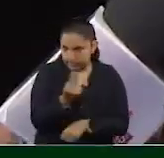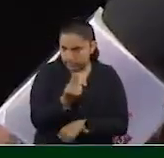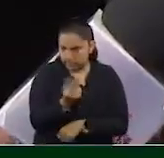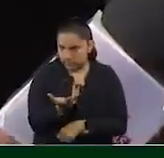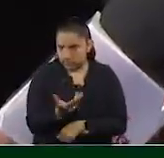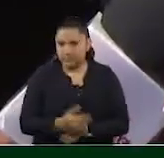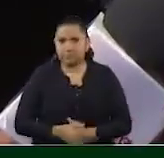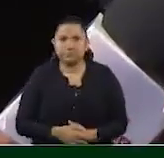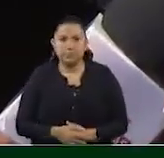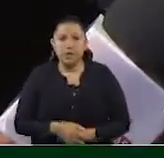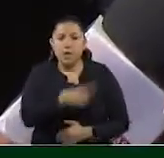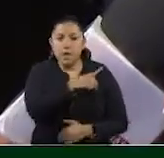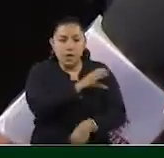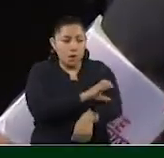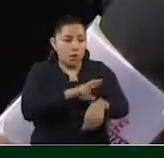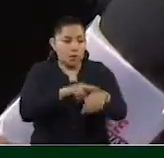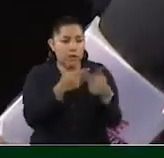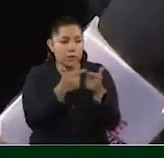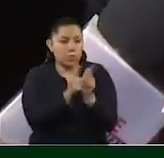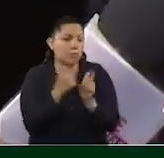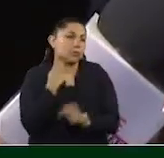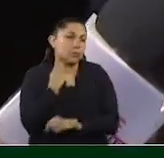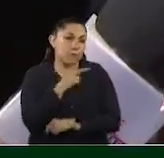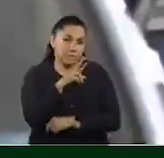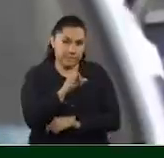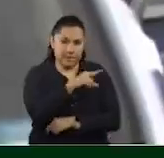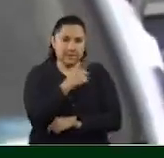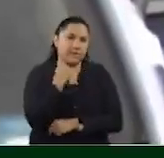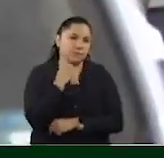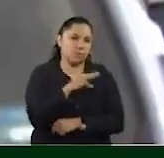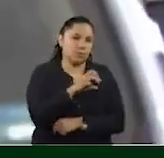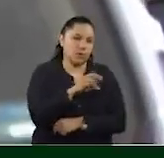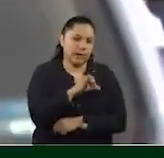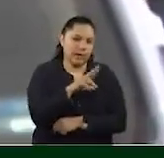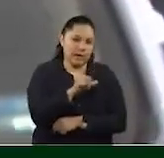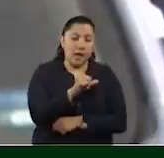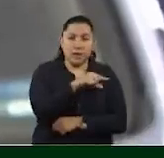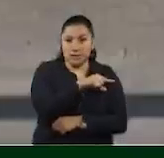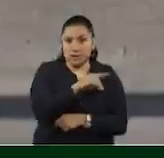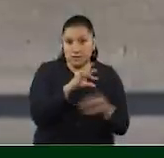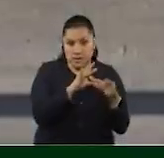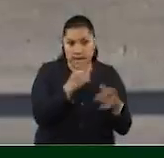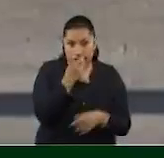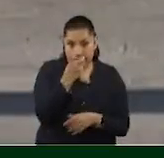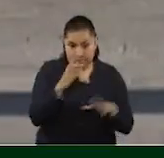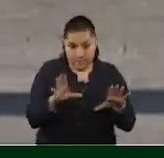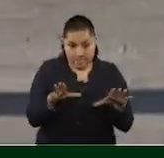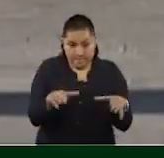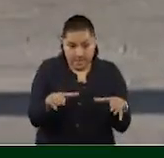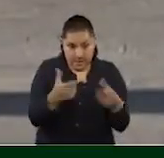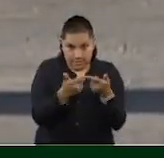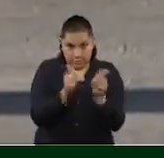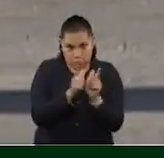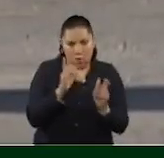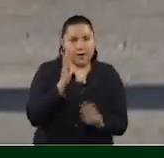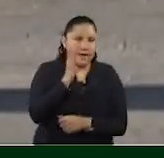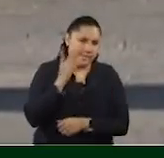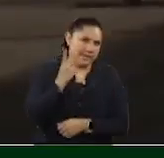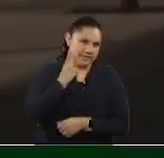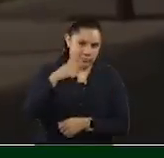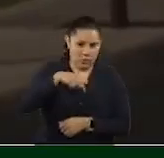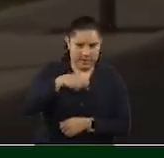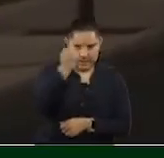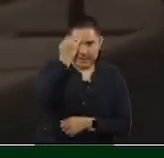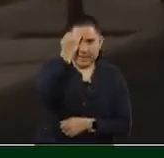el coordinador del Pri Rubén Moreira explicó que el mecanismo creado desde la cámara de diputados debe ser utilizado para alzar la voz por